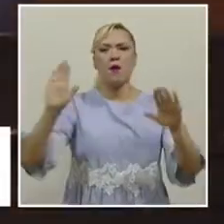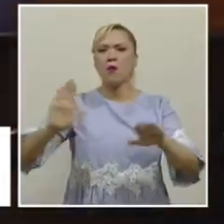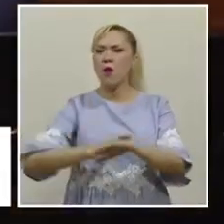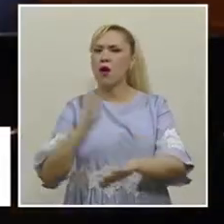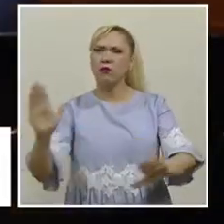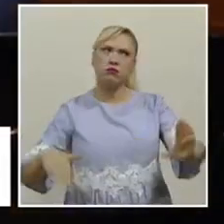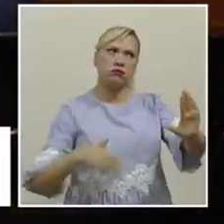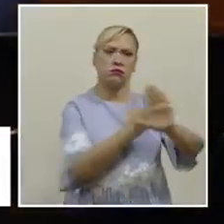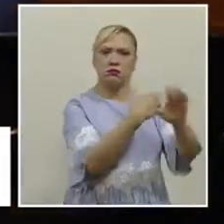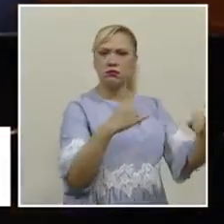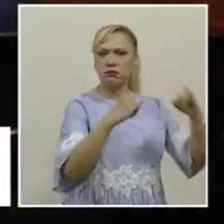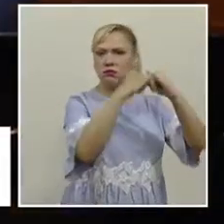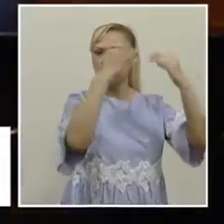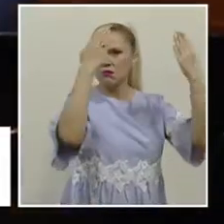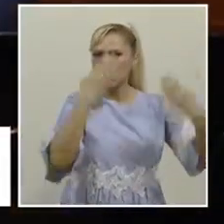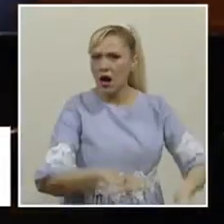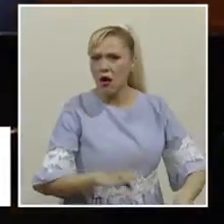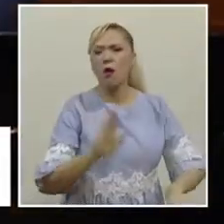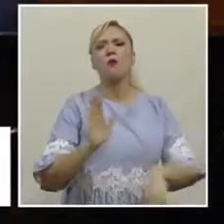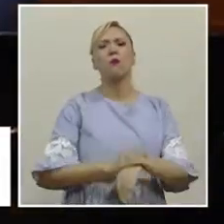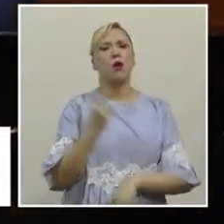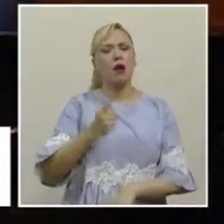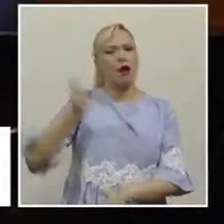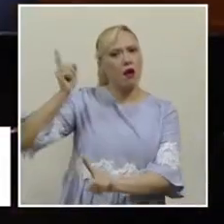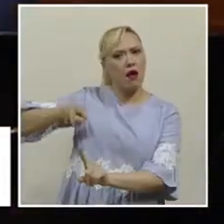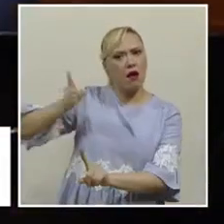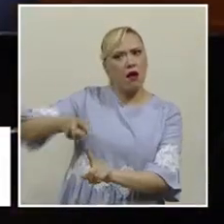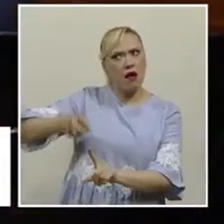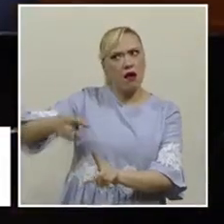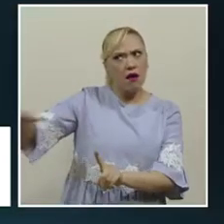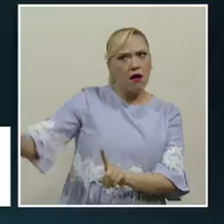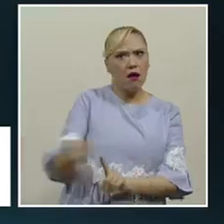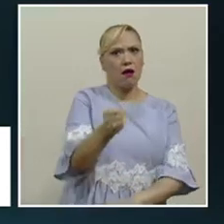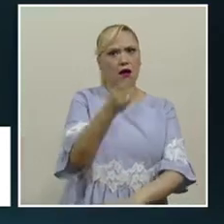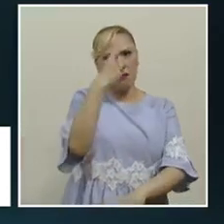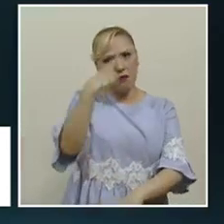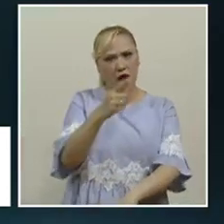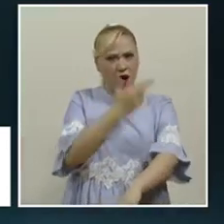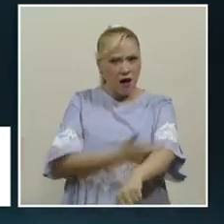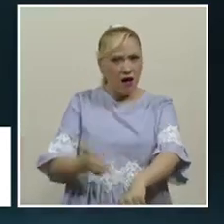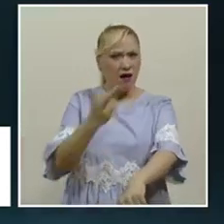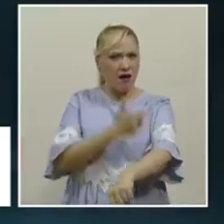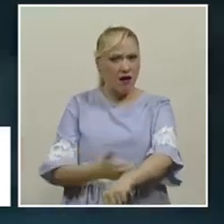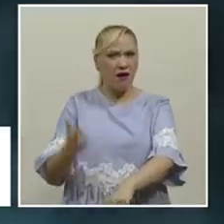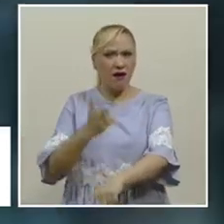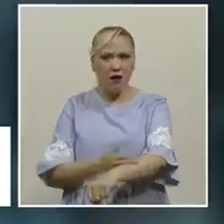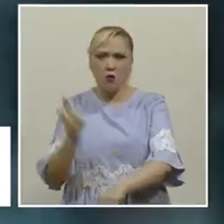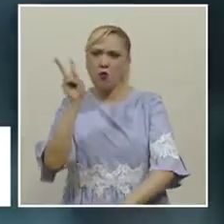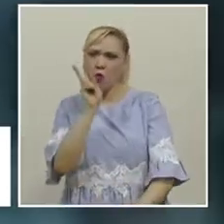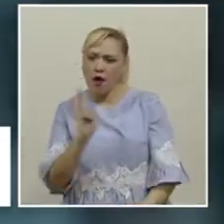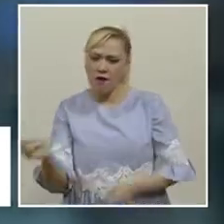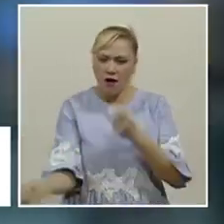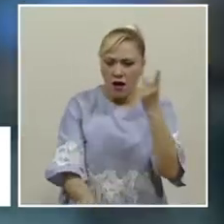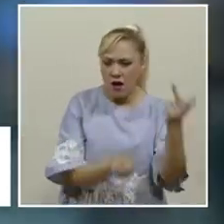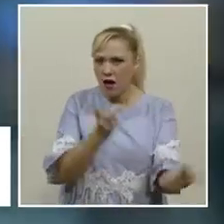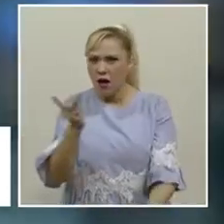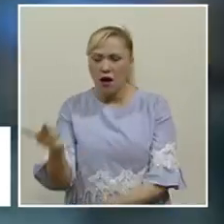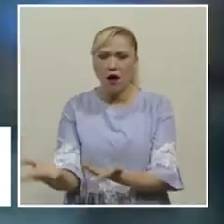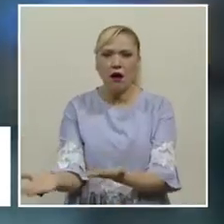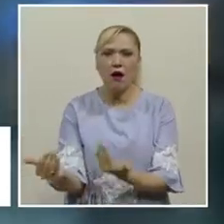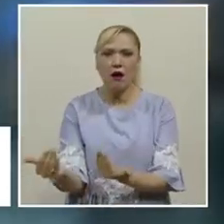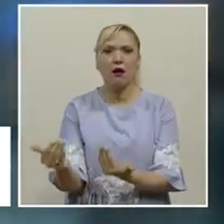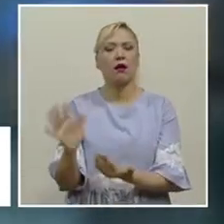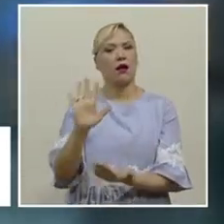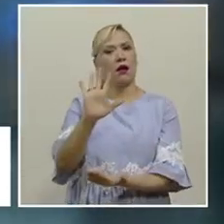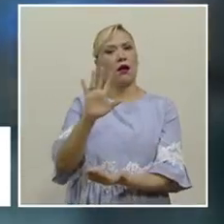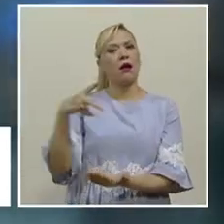bancaria de una persona imputada en un proceso penal durante la etapa intermedia, pues se trata de un hecho que afecta su privacidad y